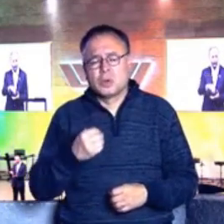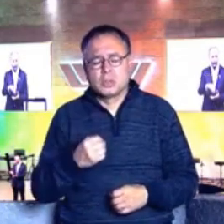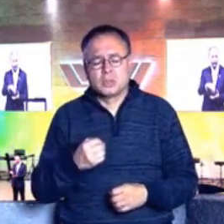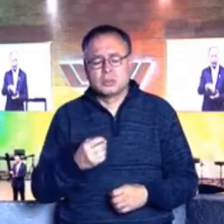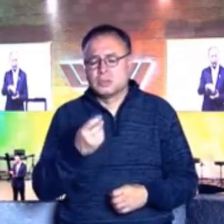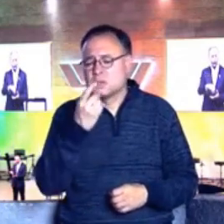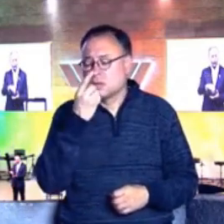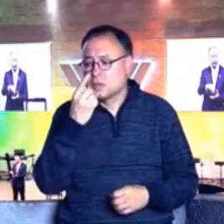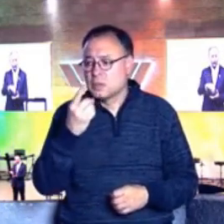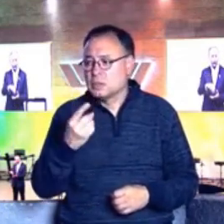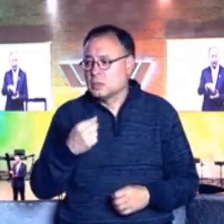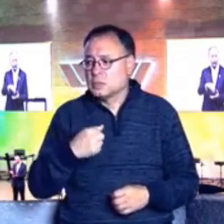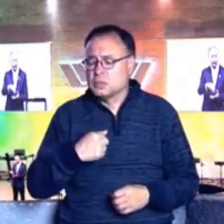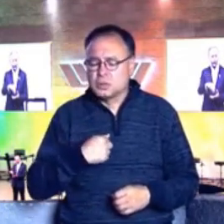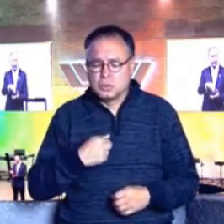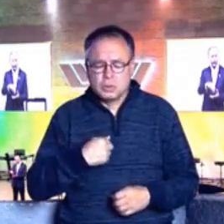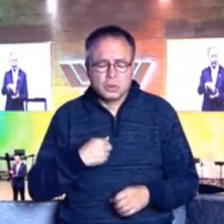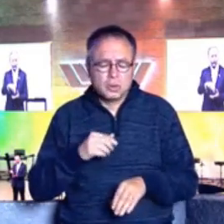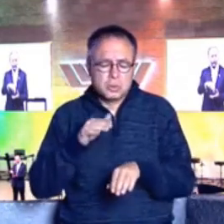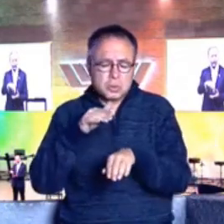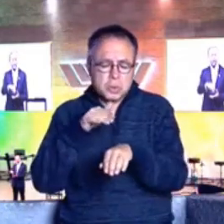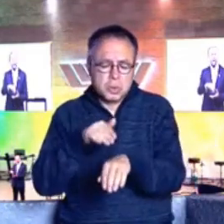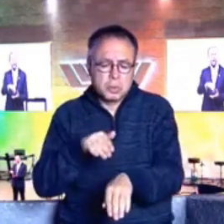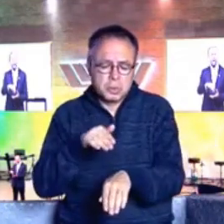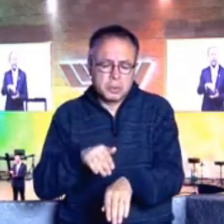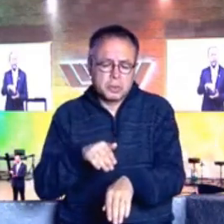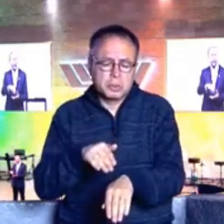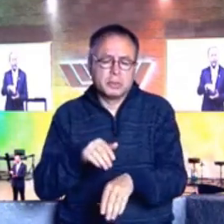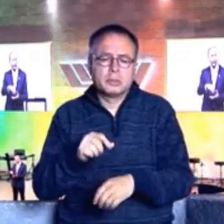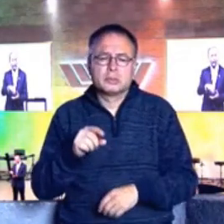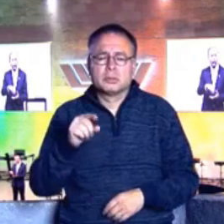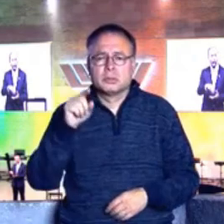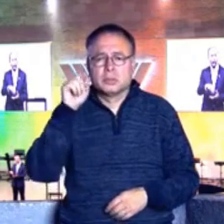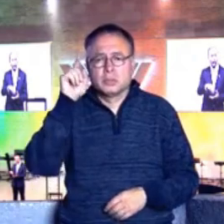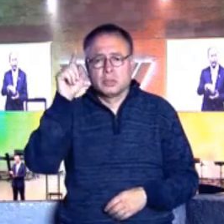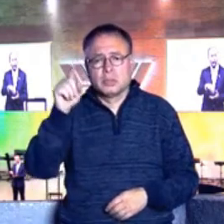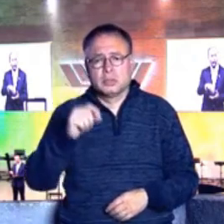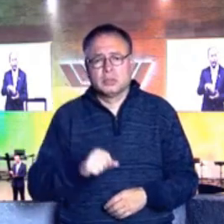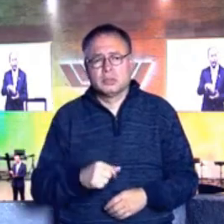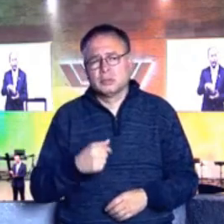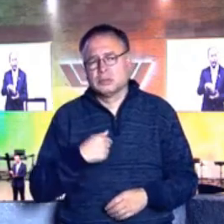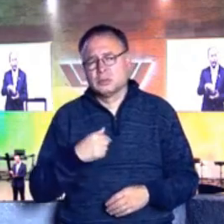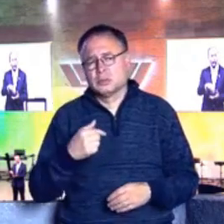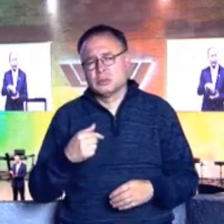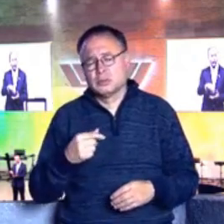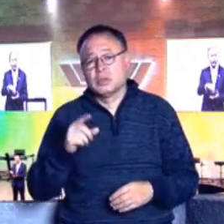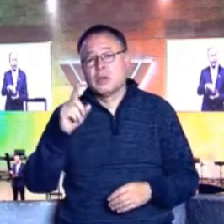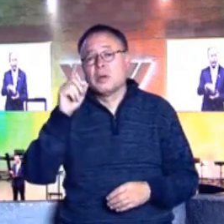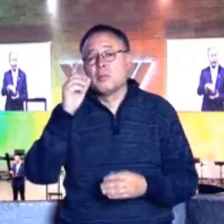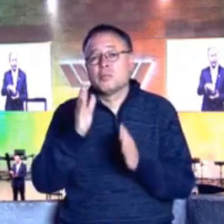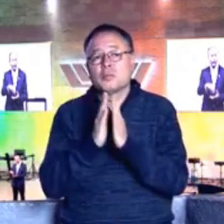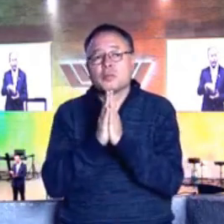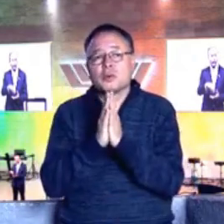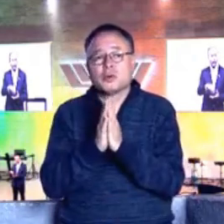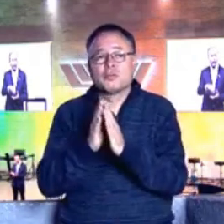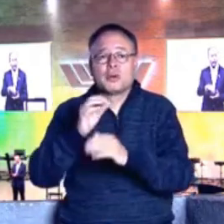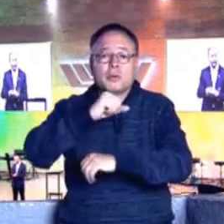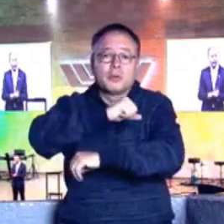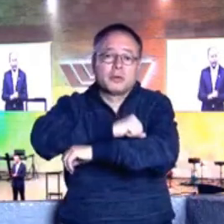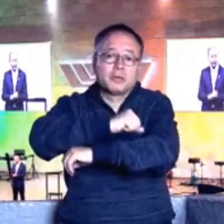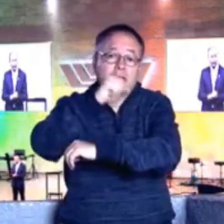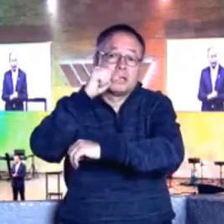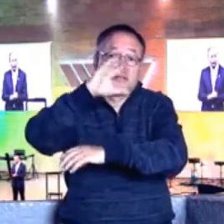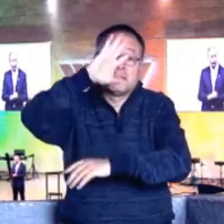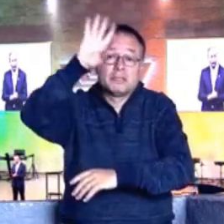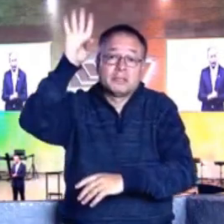en obediencia Abre las ventanas de los Cielos en mi vida en el nombre